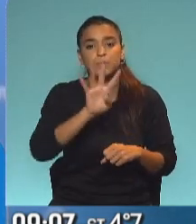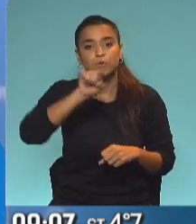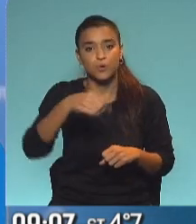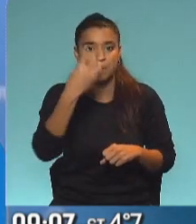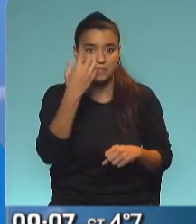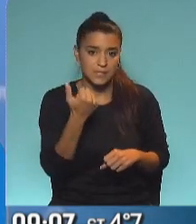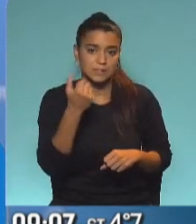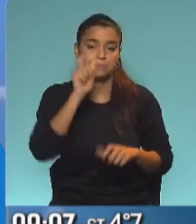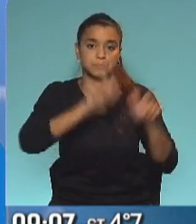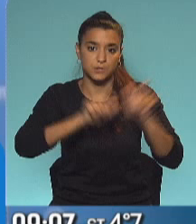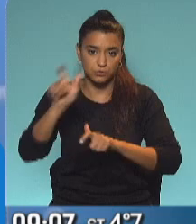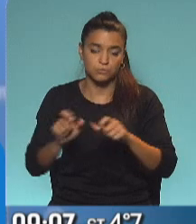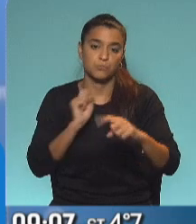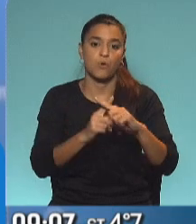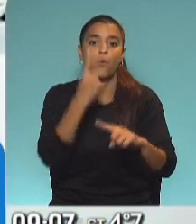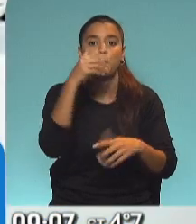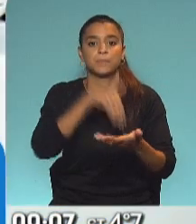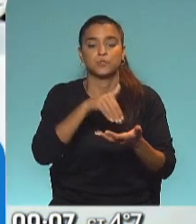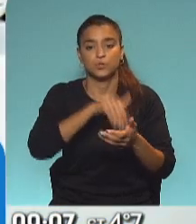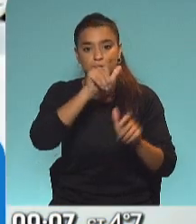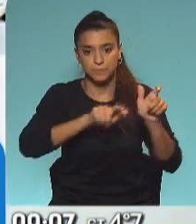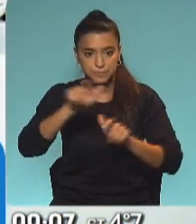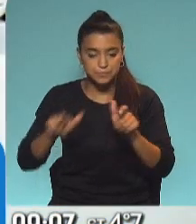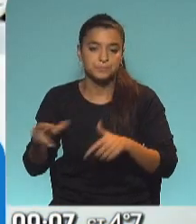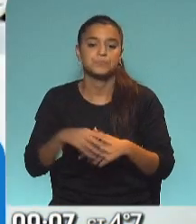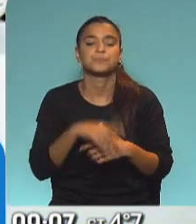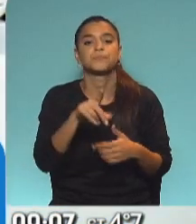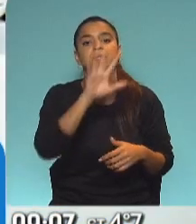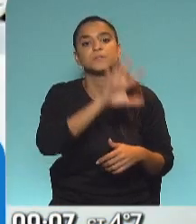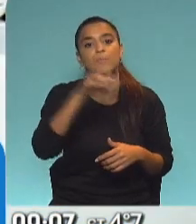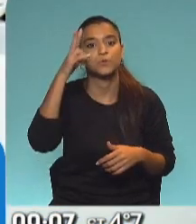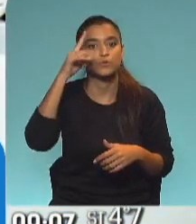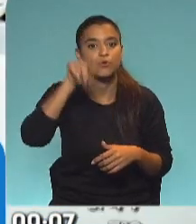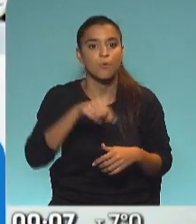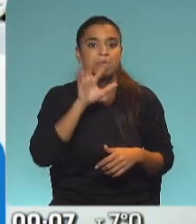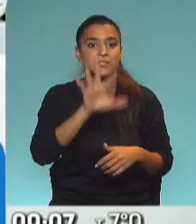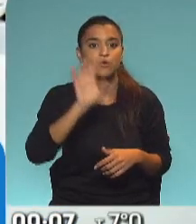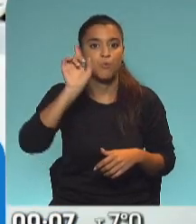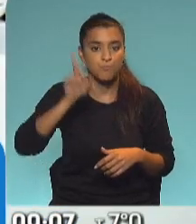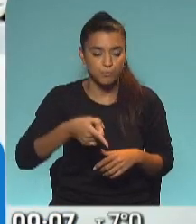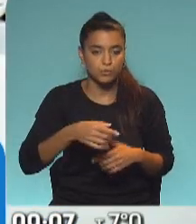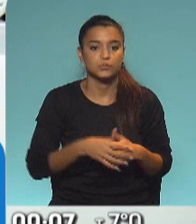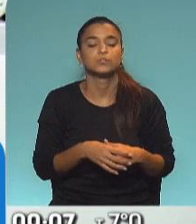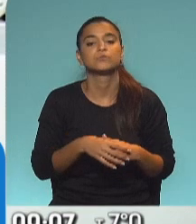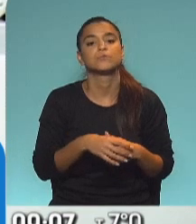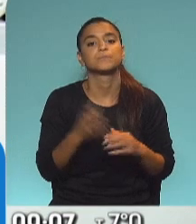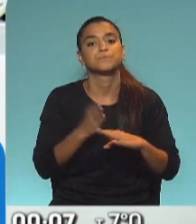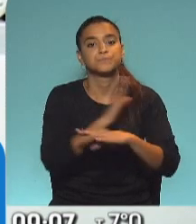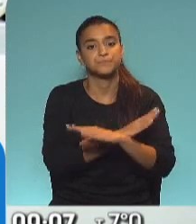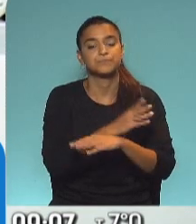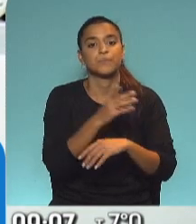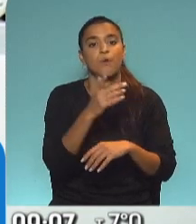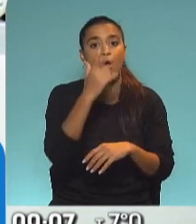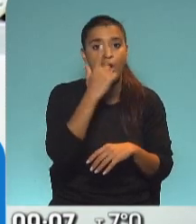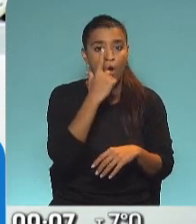24,6 personas por cada millón de habitantes. En este caso, el 58,5% están relacionados con